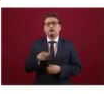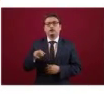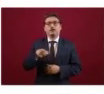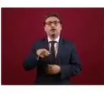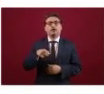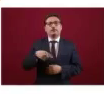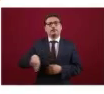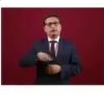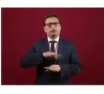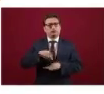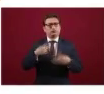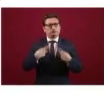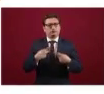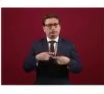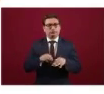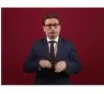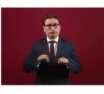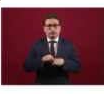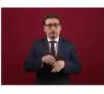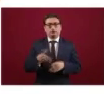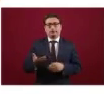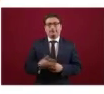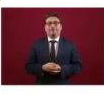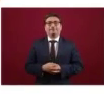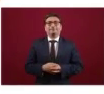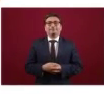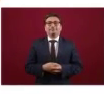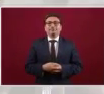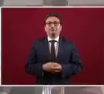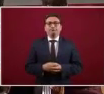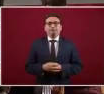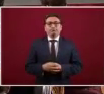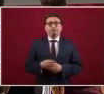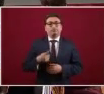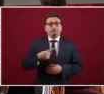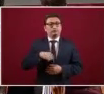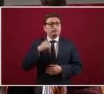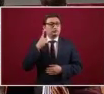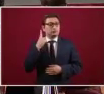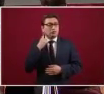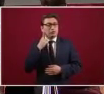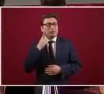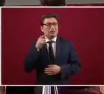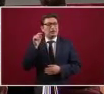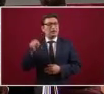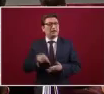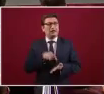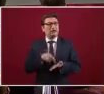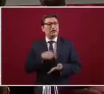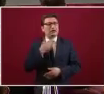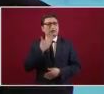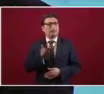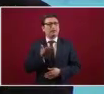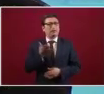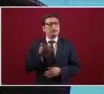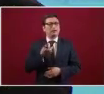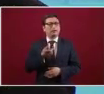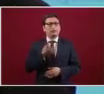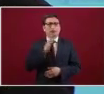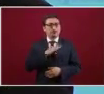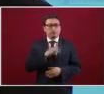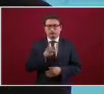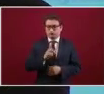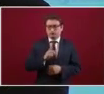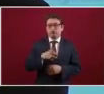gente… Esto es importante porque hemos escuchado que no es viable y hay un método que se llama